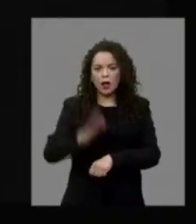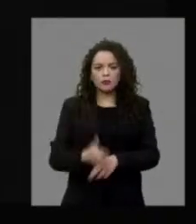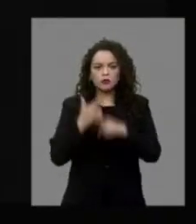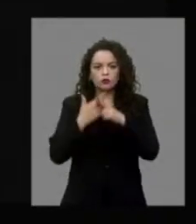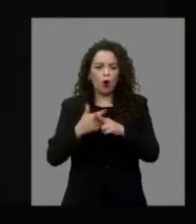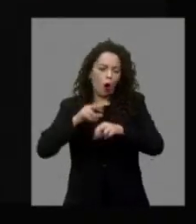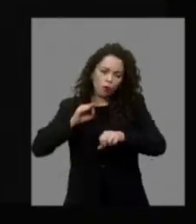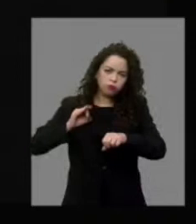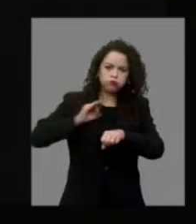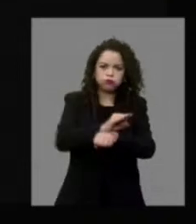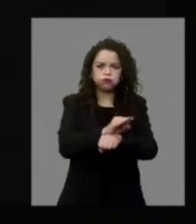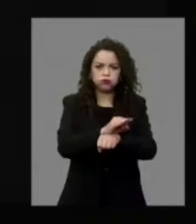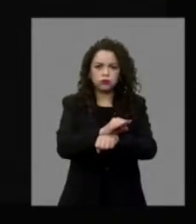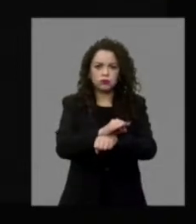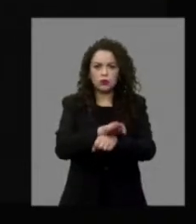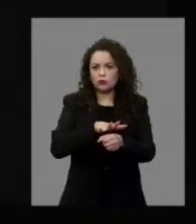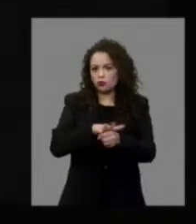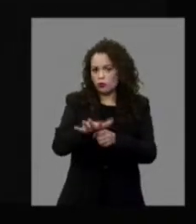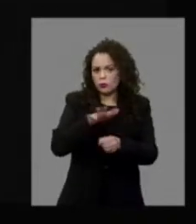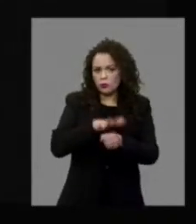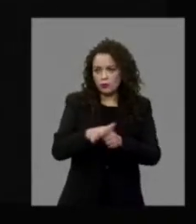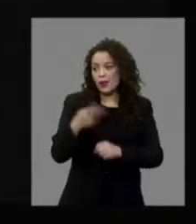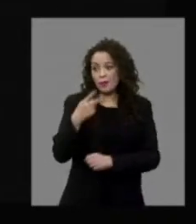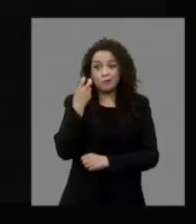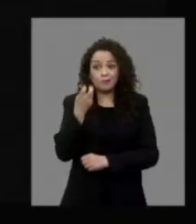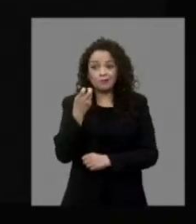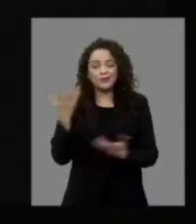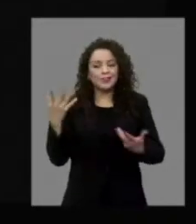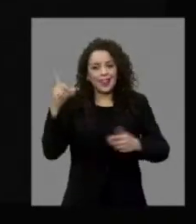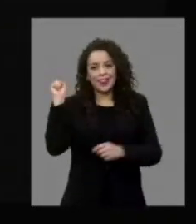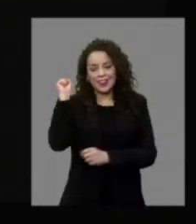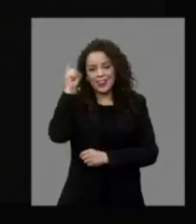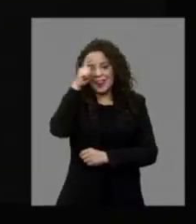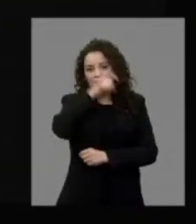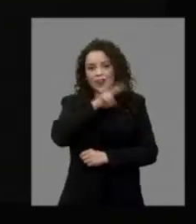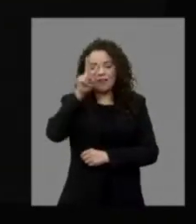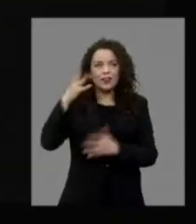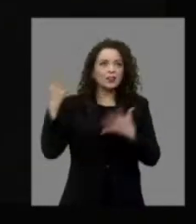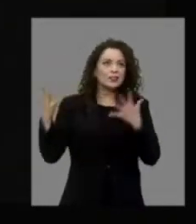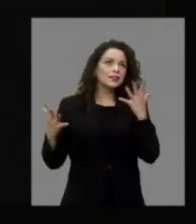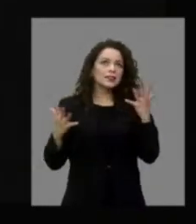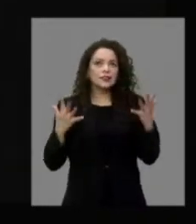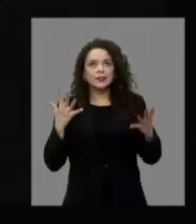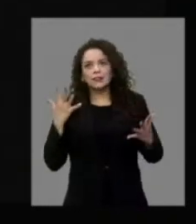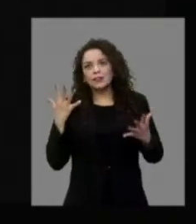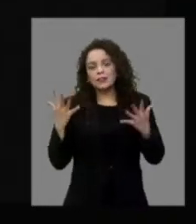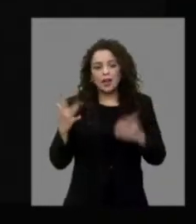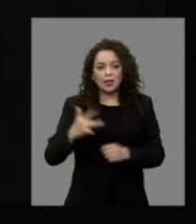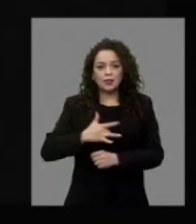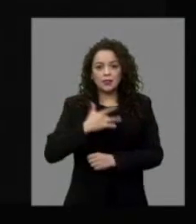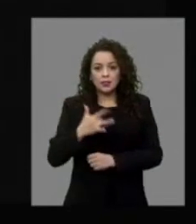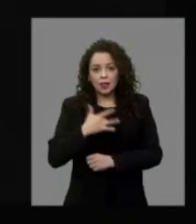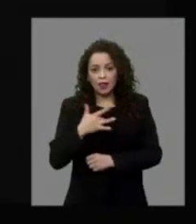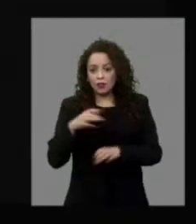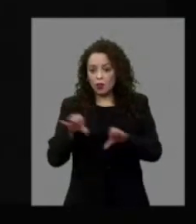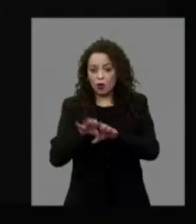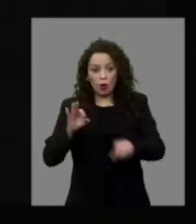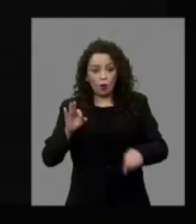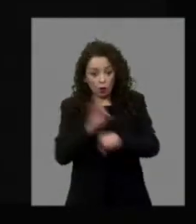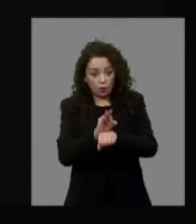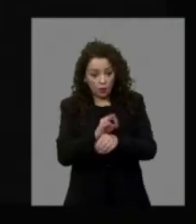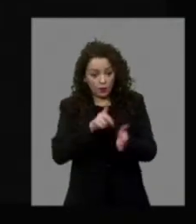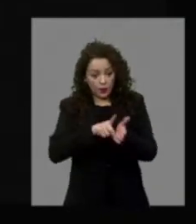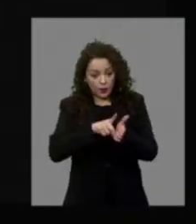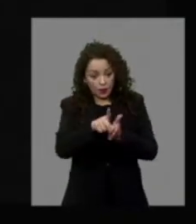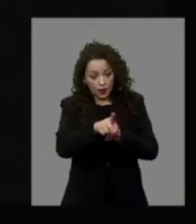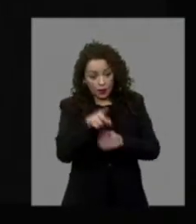nos encontramos con un dilema importante, porque si nosotros nos preocupamos por darle la protección más amplia a los derechos de